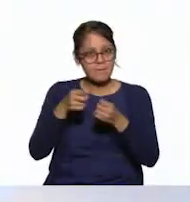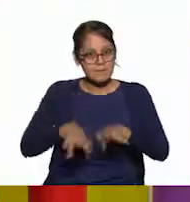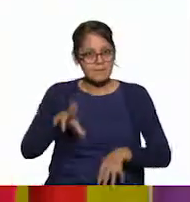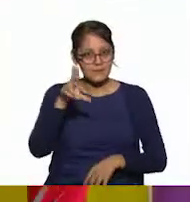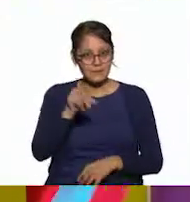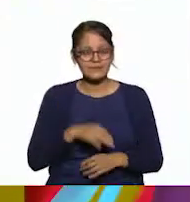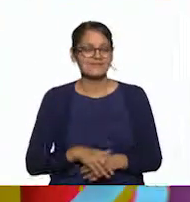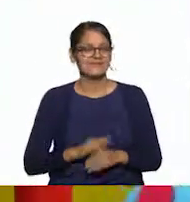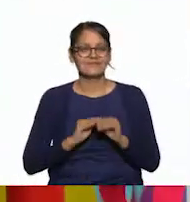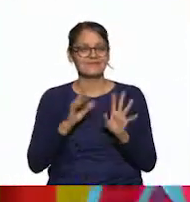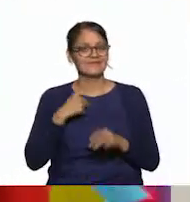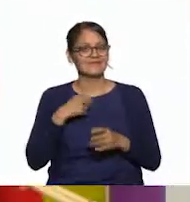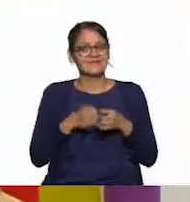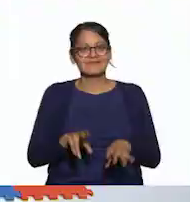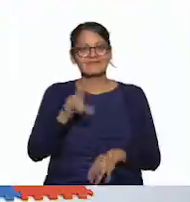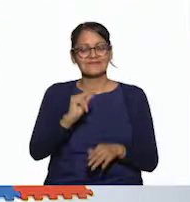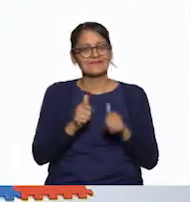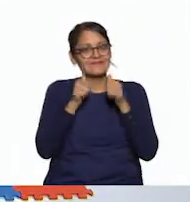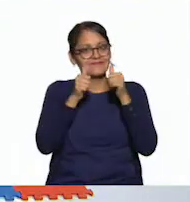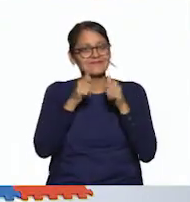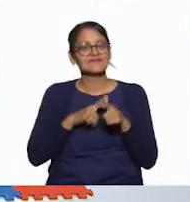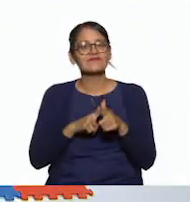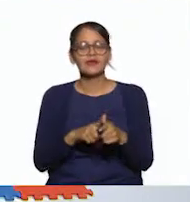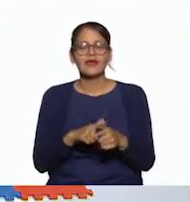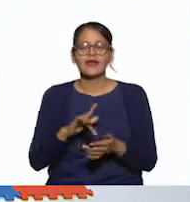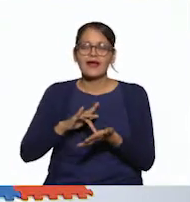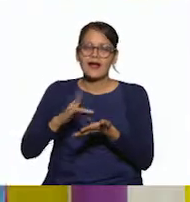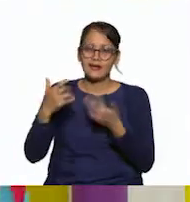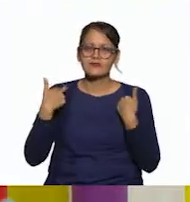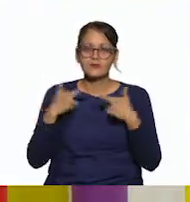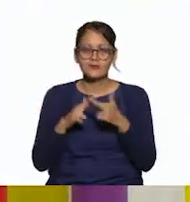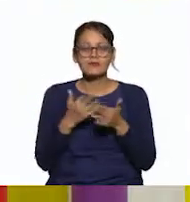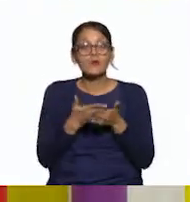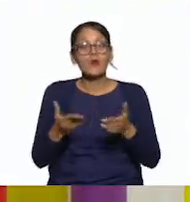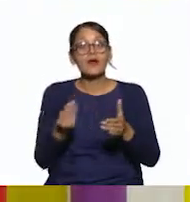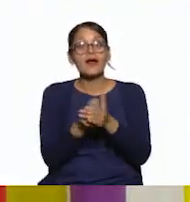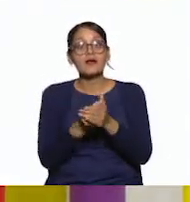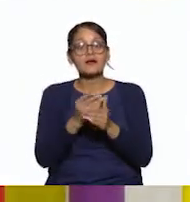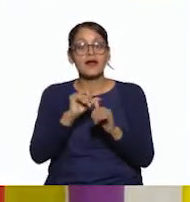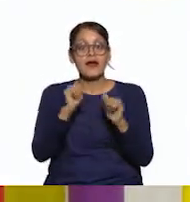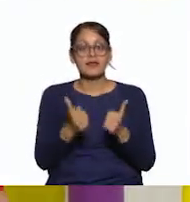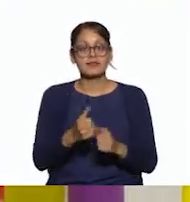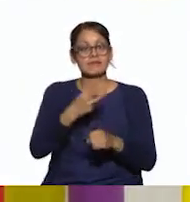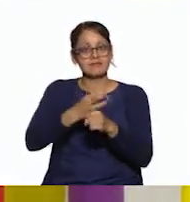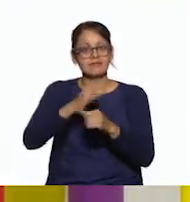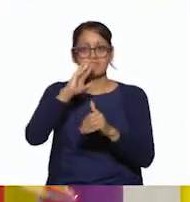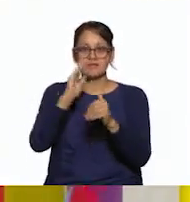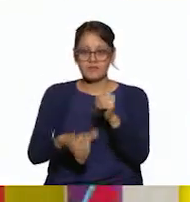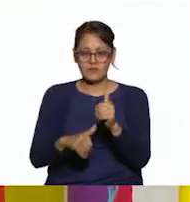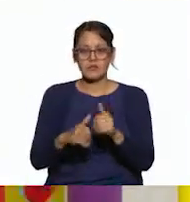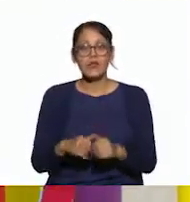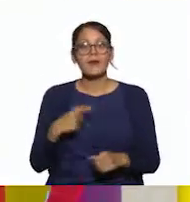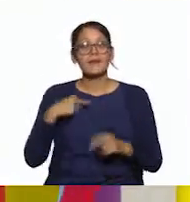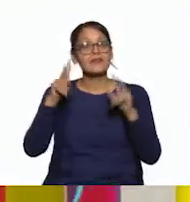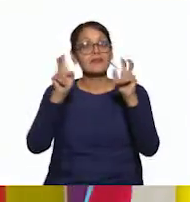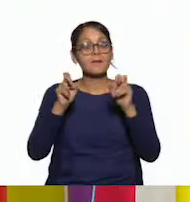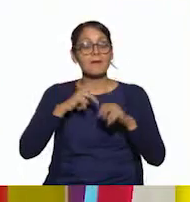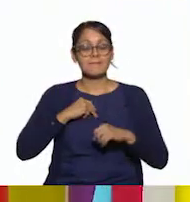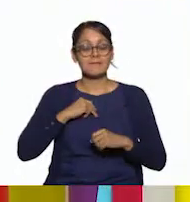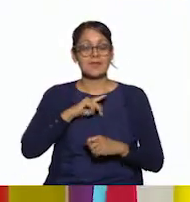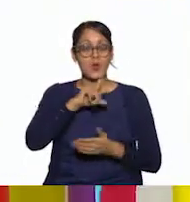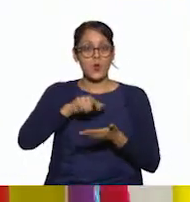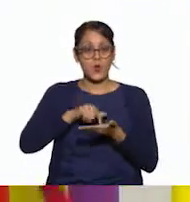supuesto que no me la voy a perder. Muchísimas gracias, maestro. Y bueno, hemos terminado con la clase de artes de tercer grado. El tema fue mi espacio personal